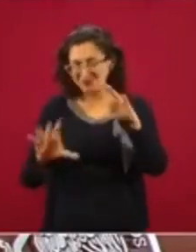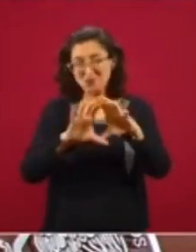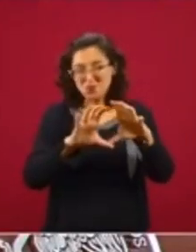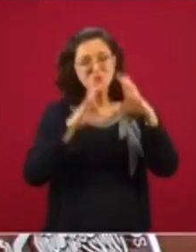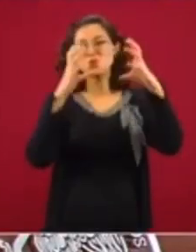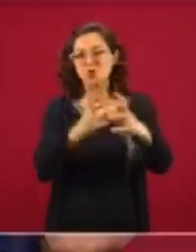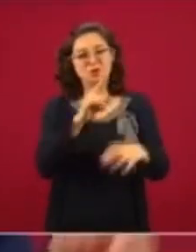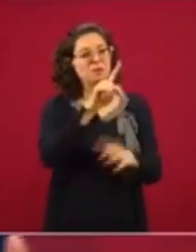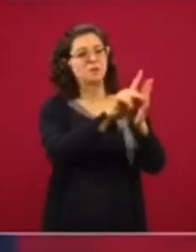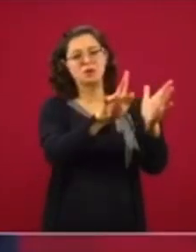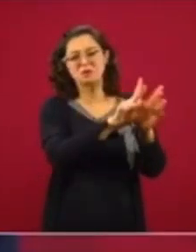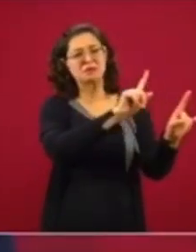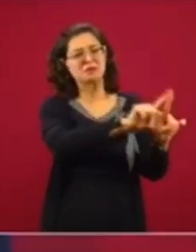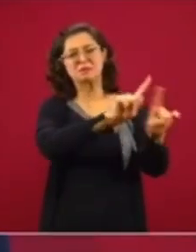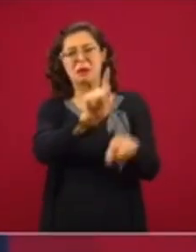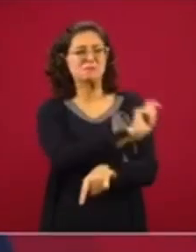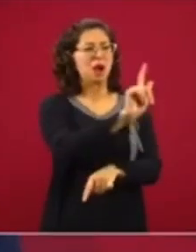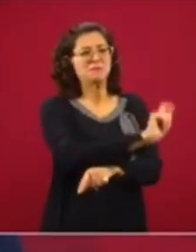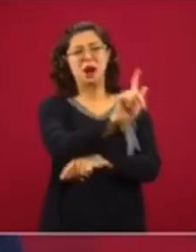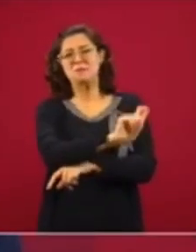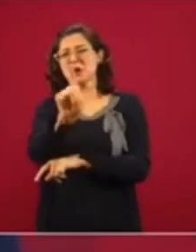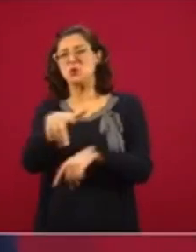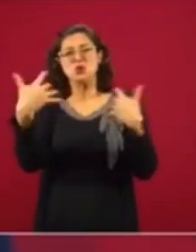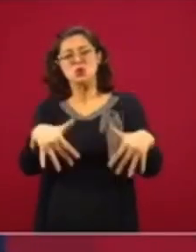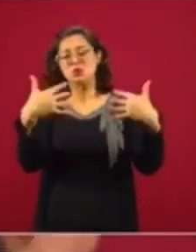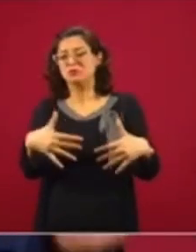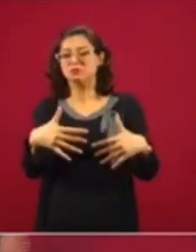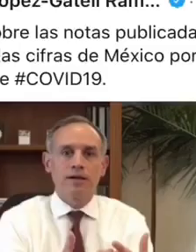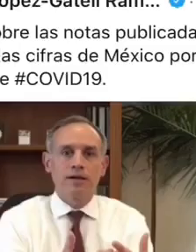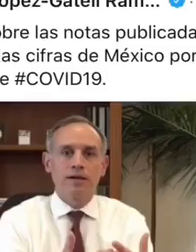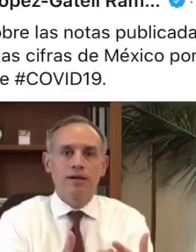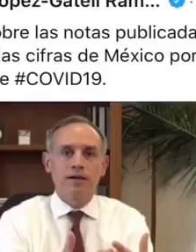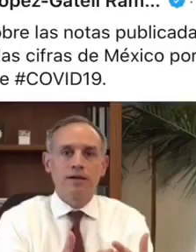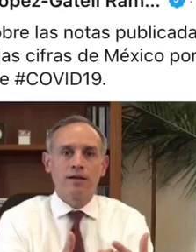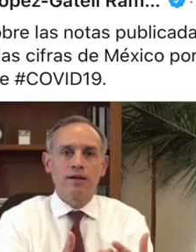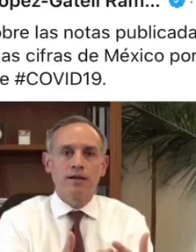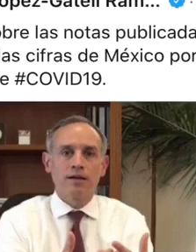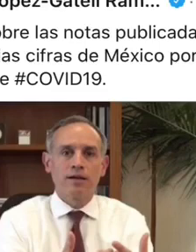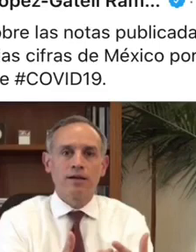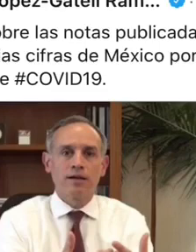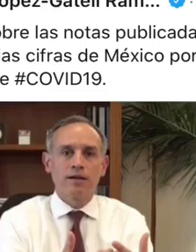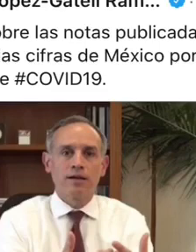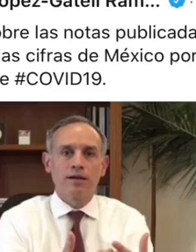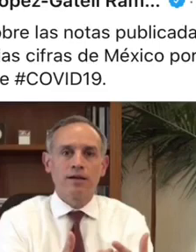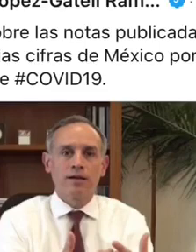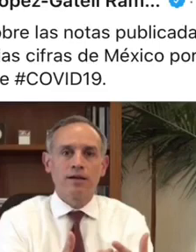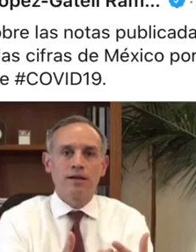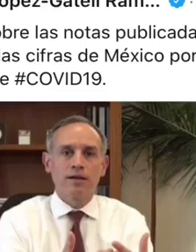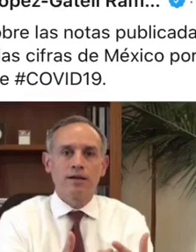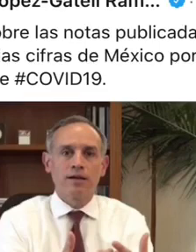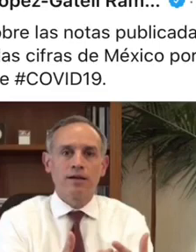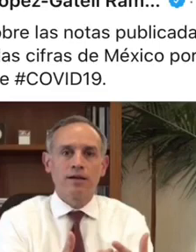Aunque se trate del New York Times, del Washington Post, del Financial Times, del Wall Street Journal, hay crisis